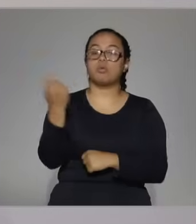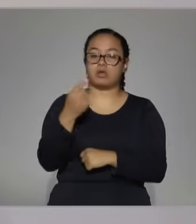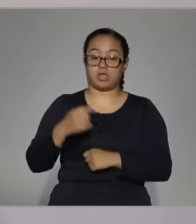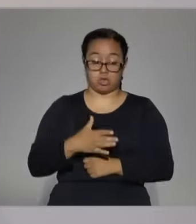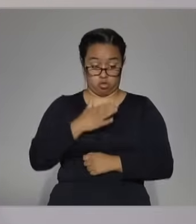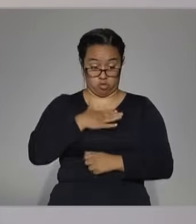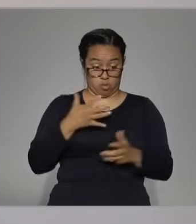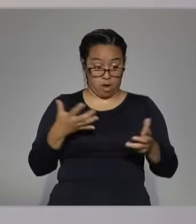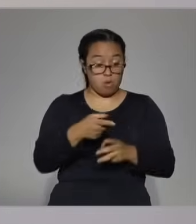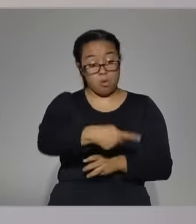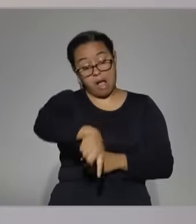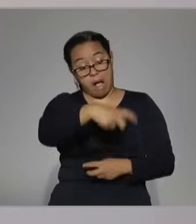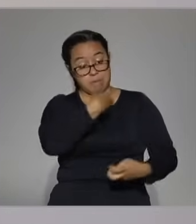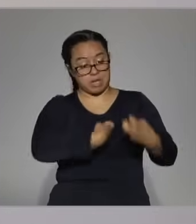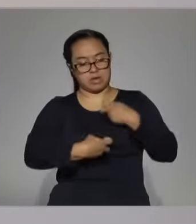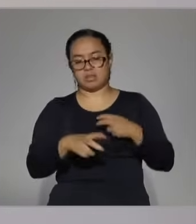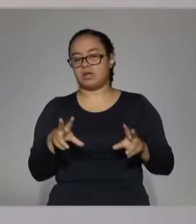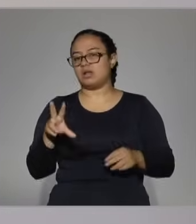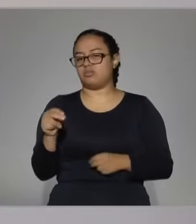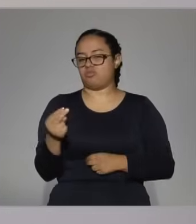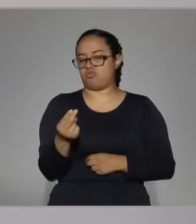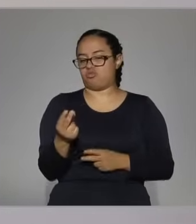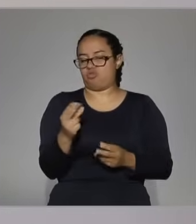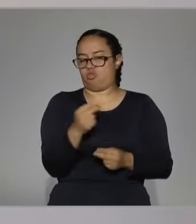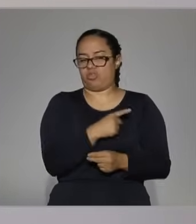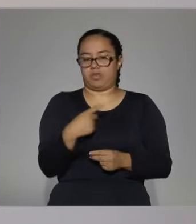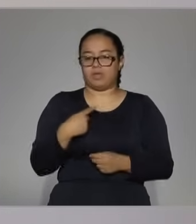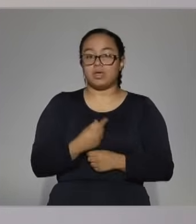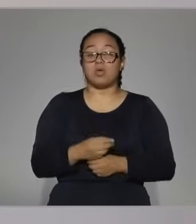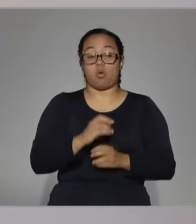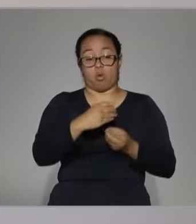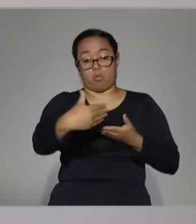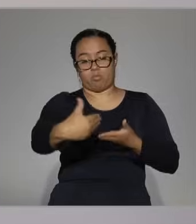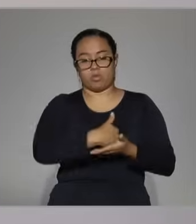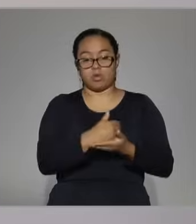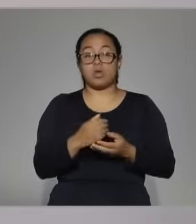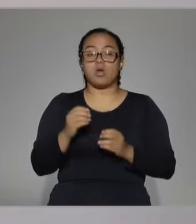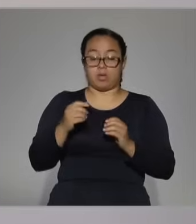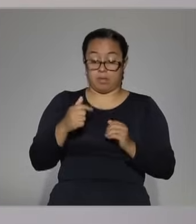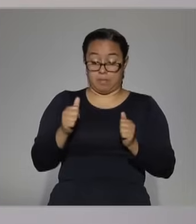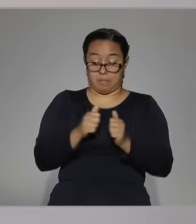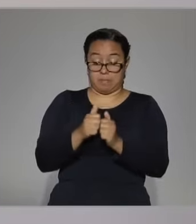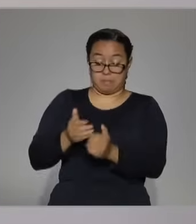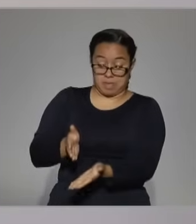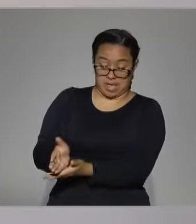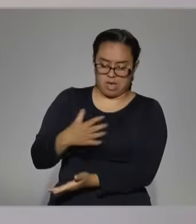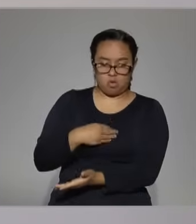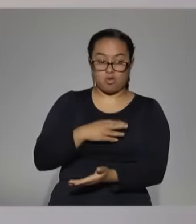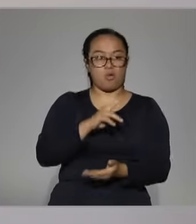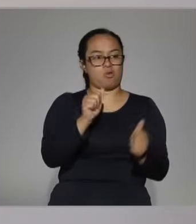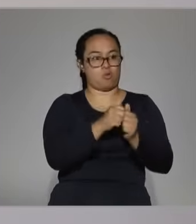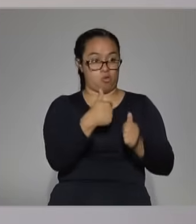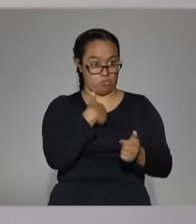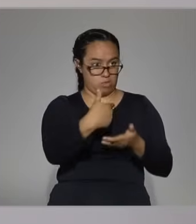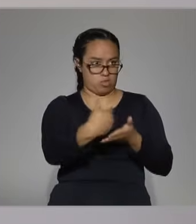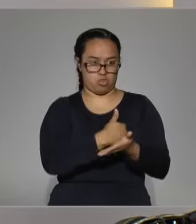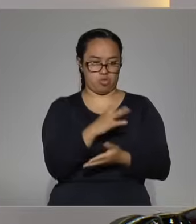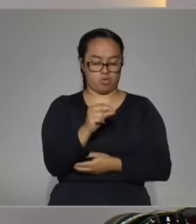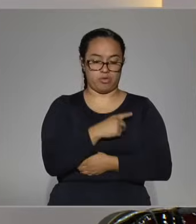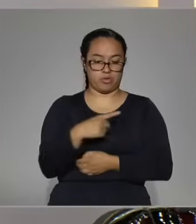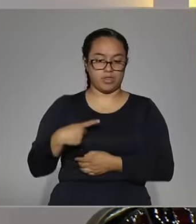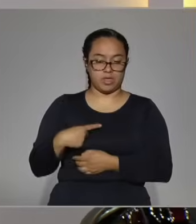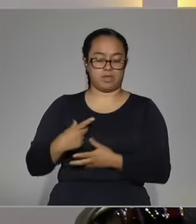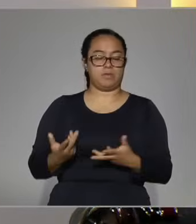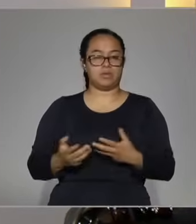lo que yo hago. Finalmente ese es el punto. No quiero que nadie se meta, no con mis hijos, sino conmigo. Exacto. Ahora, Josué, también